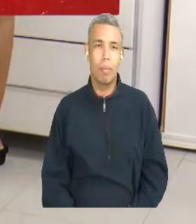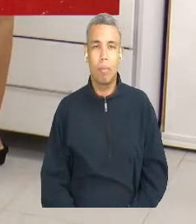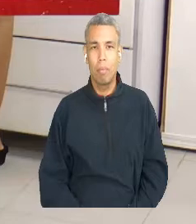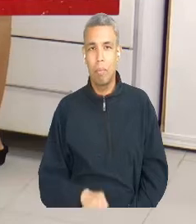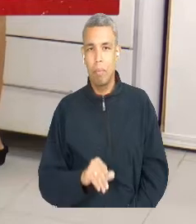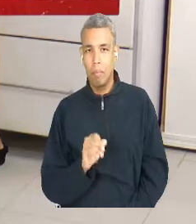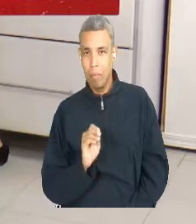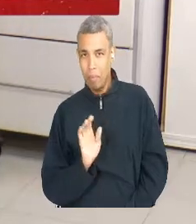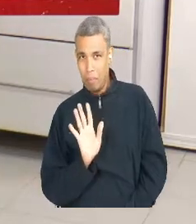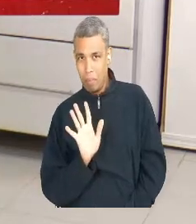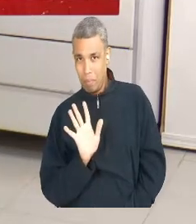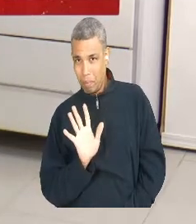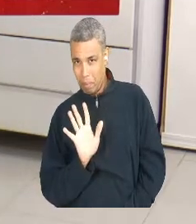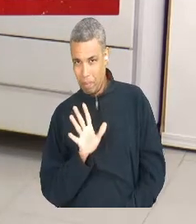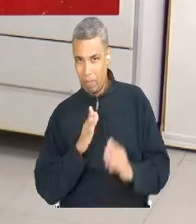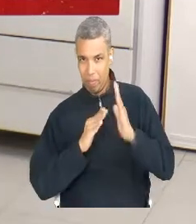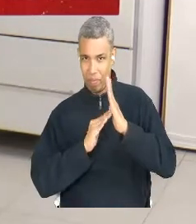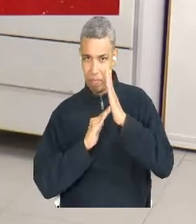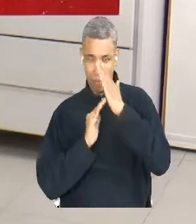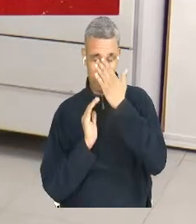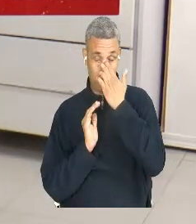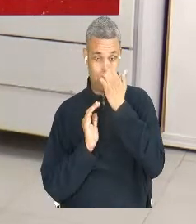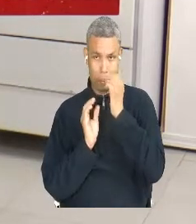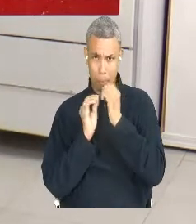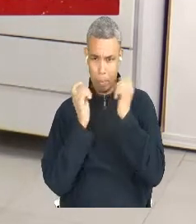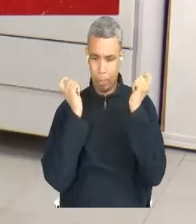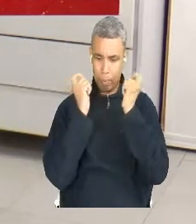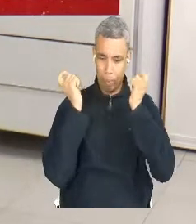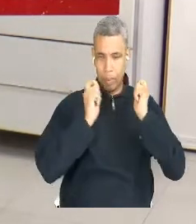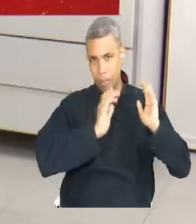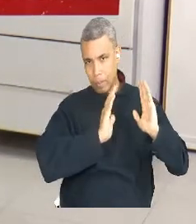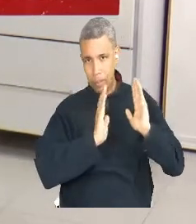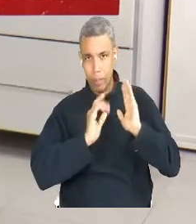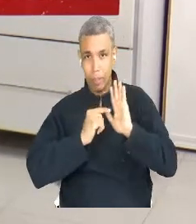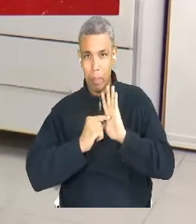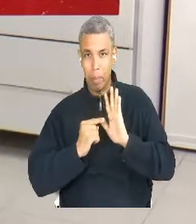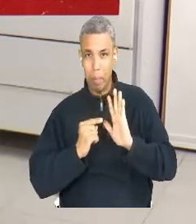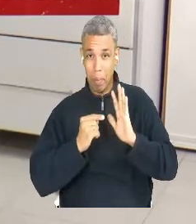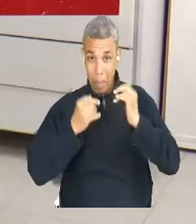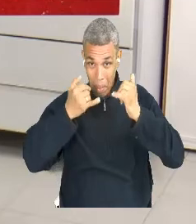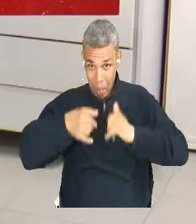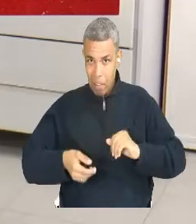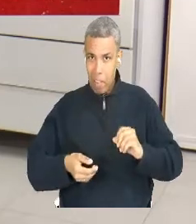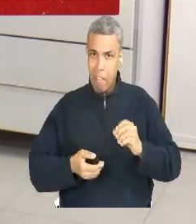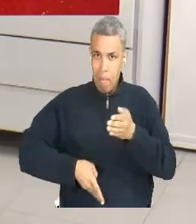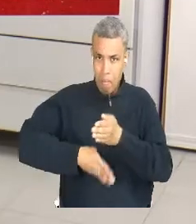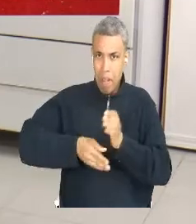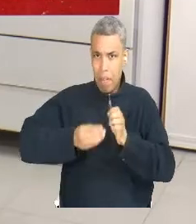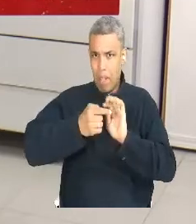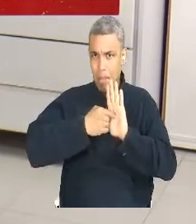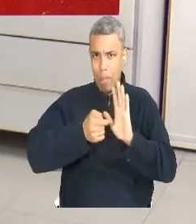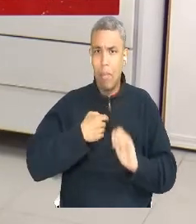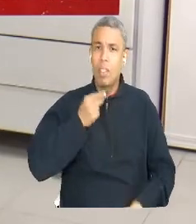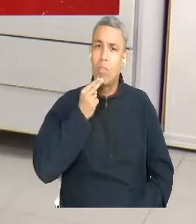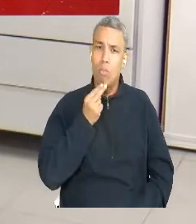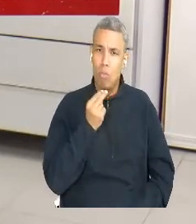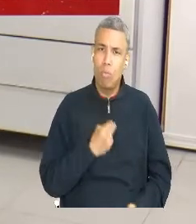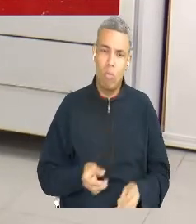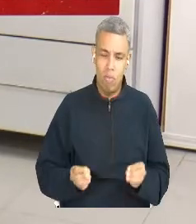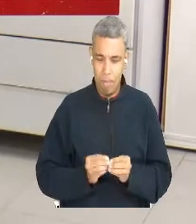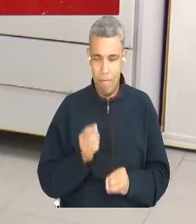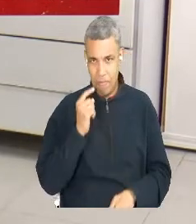pausa comerciales y regresando les mostraremos entonces cómo continúa precisamente nuestra querida receta el